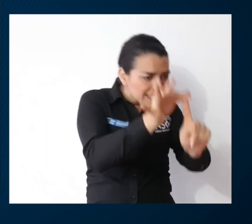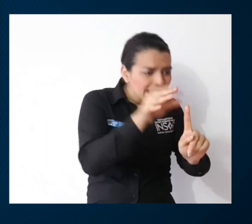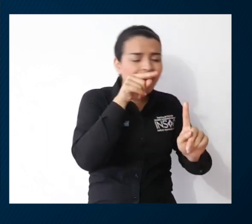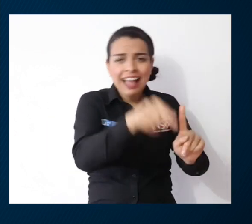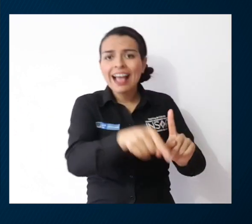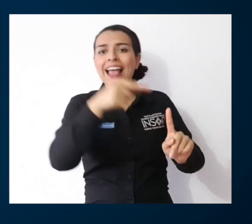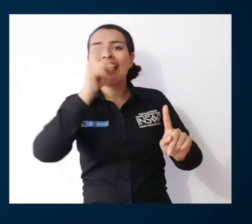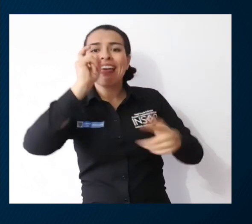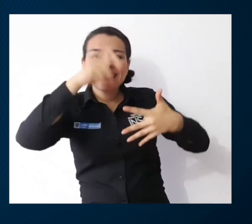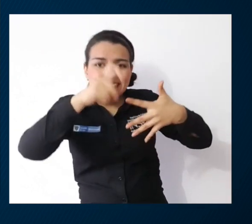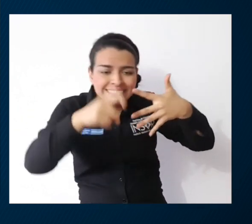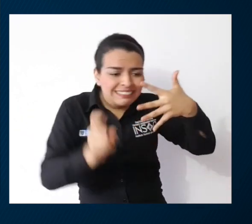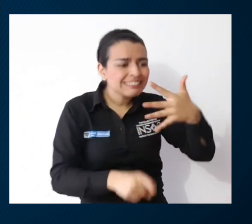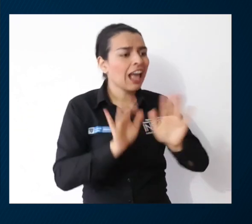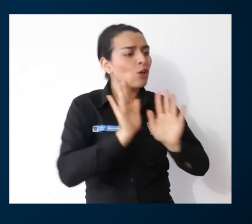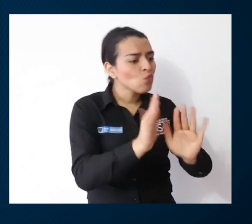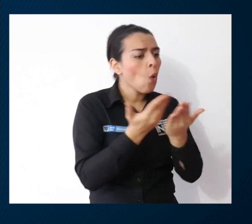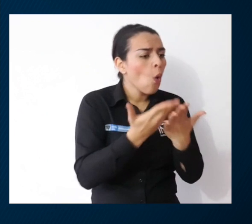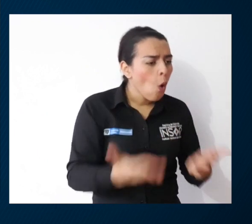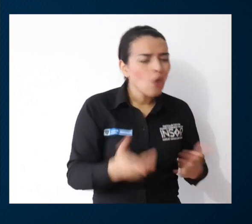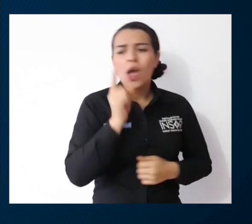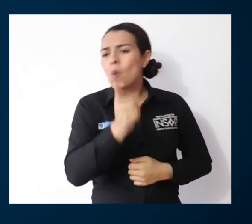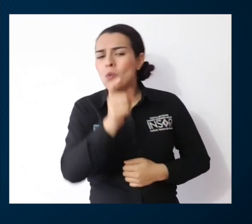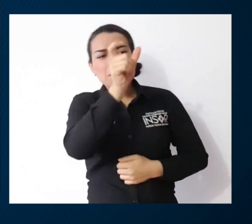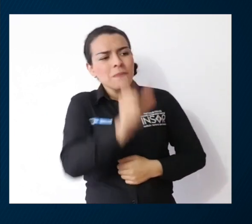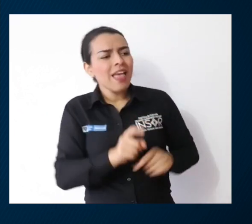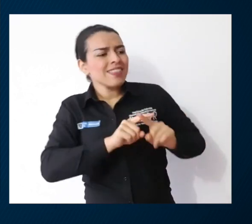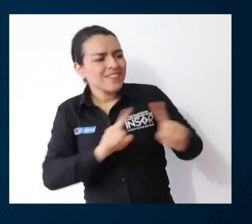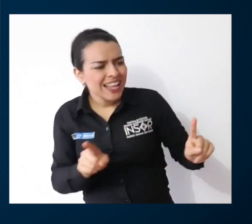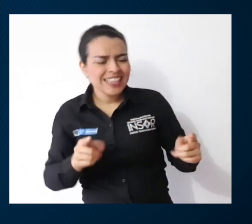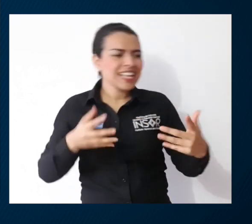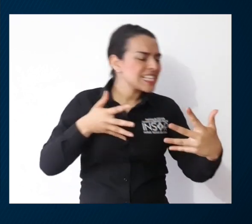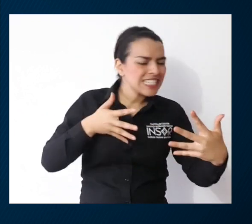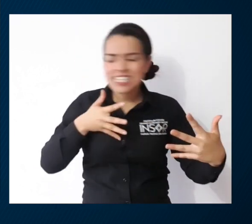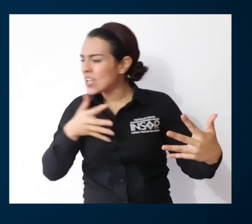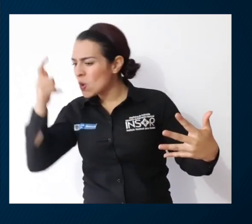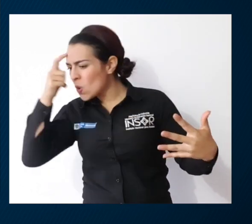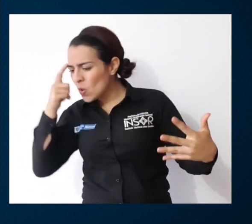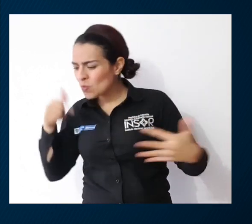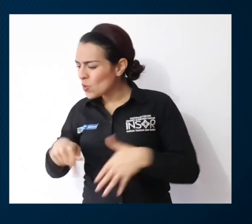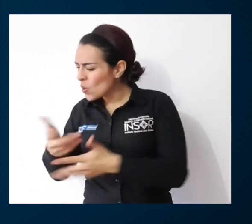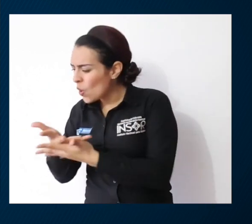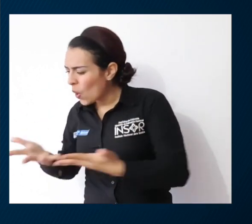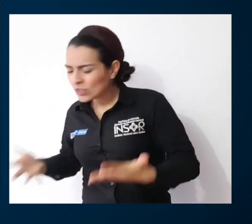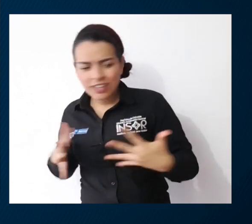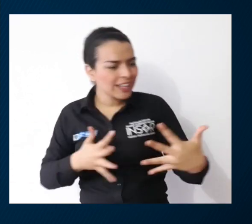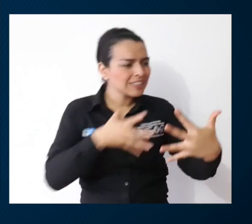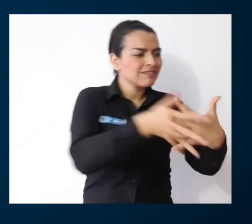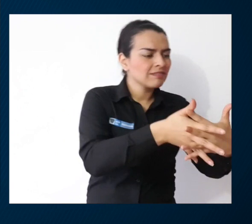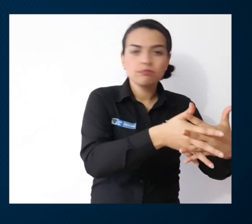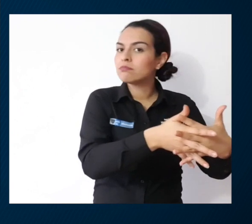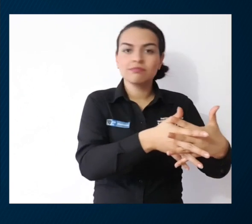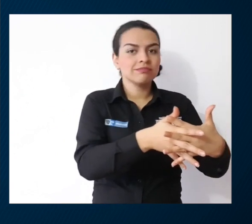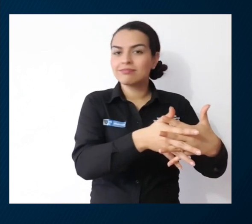que necesita esto, que necesita lo otro, que es distinto, que no encaja, que le ponemos esto para que pueda encajar, sino todo lo contrario. Cómo